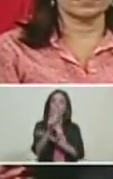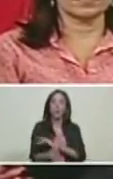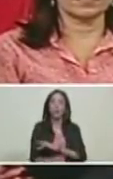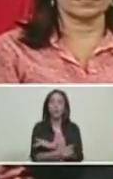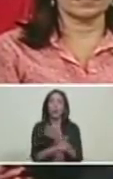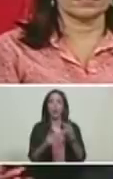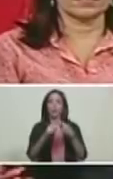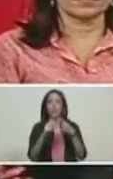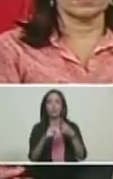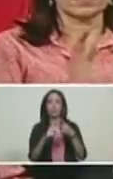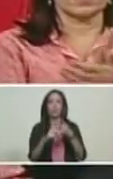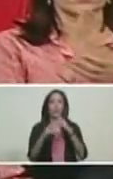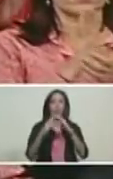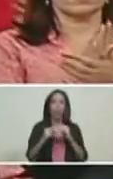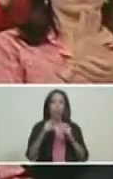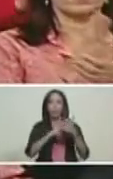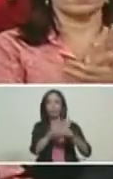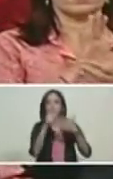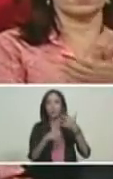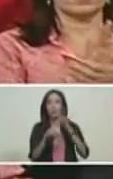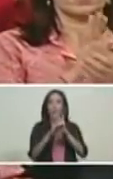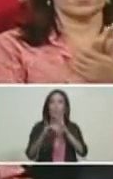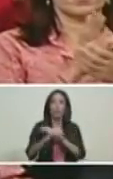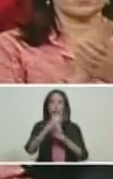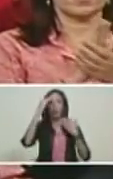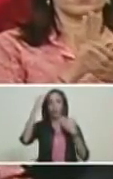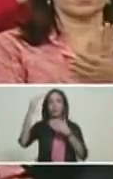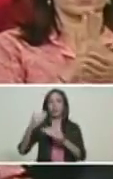pensionados, Gladys Requena.